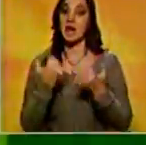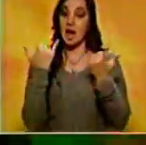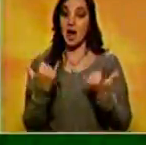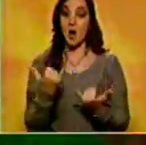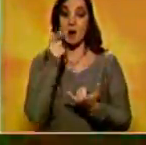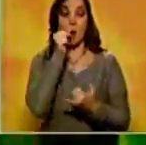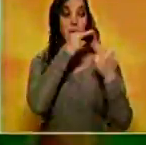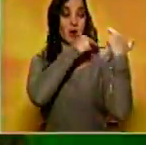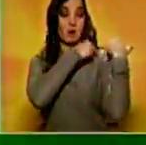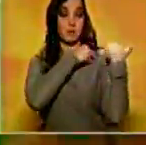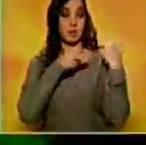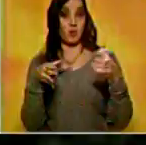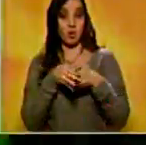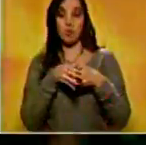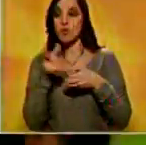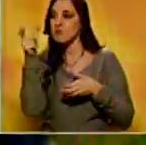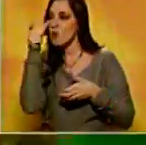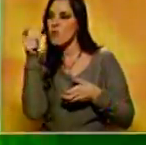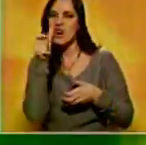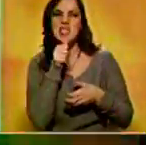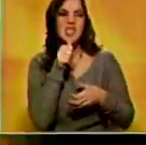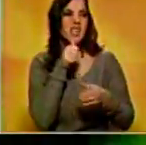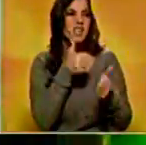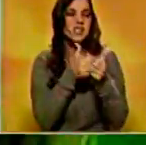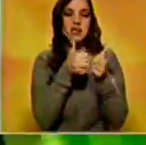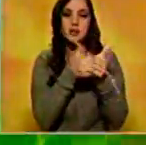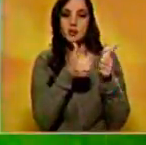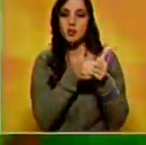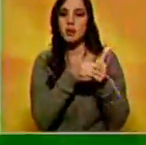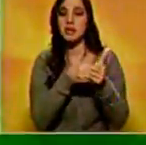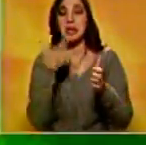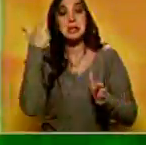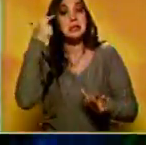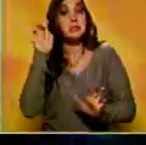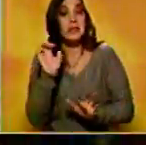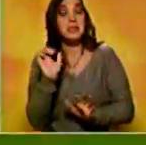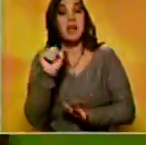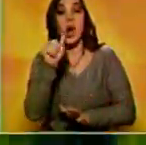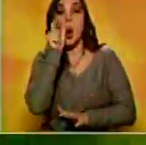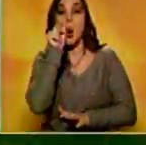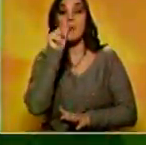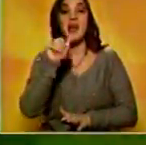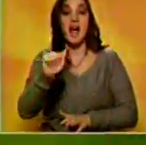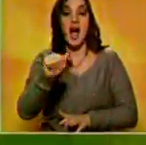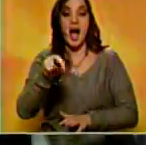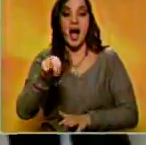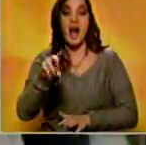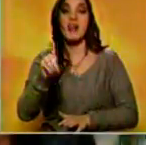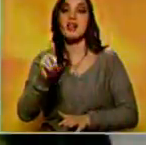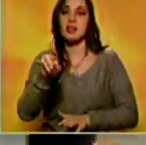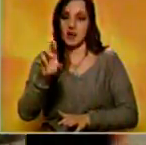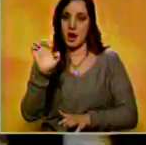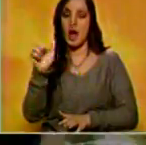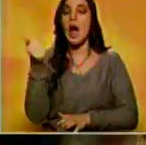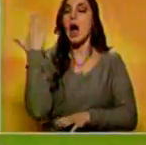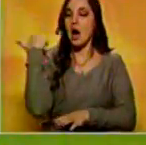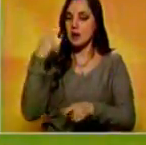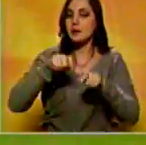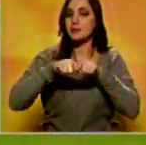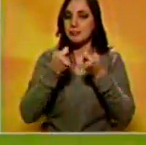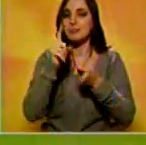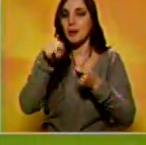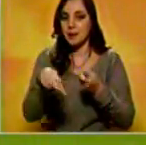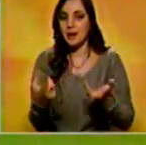técnico Massimiliano Allegri tendrá que buscar un sustituto. Se presume que sea Andrea Barzagli, quien también se recupera una lesión. Juventus